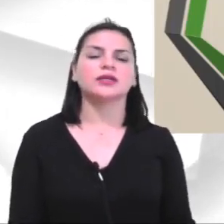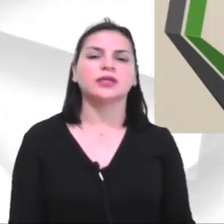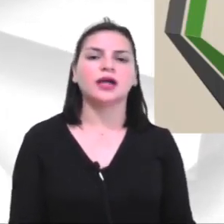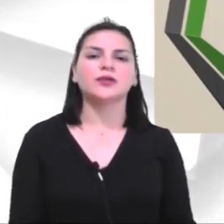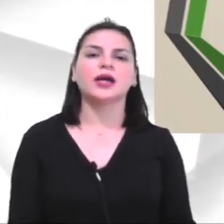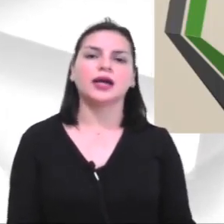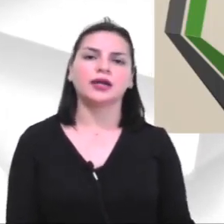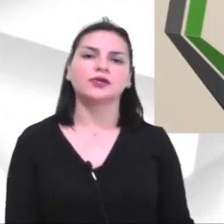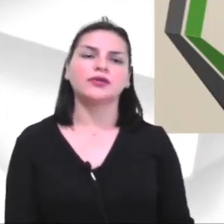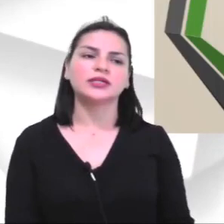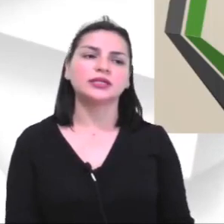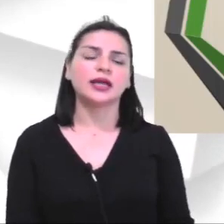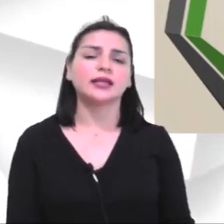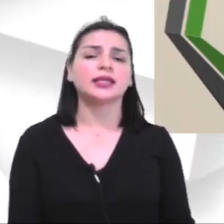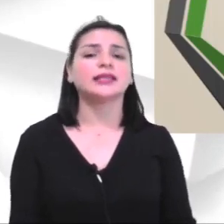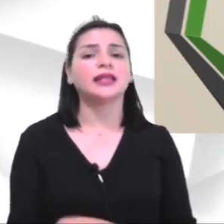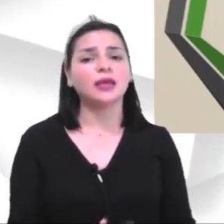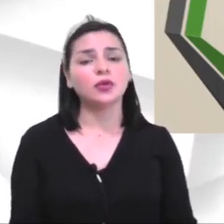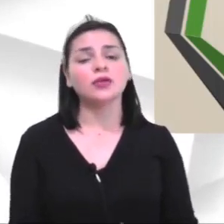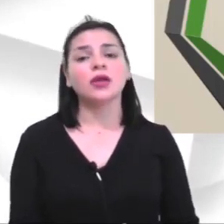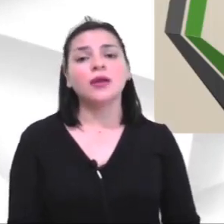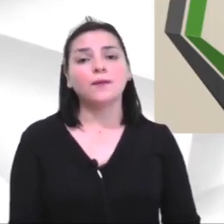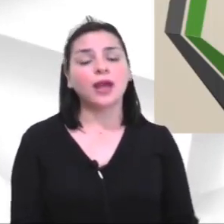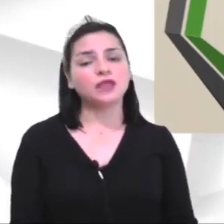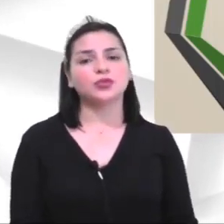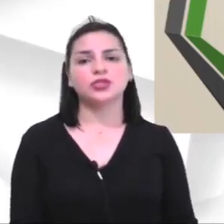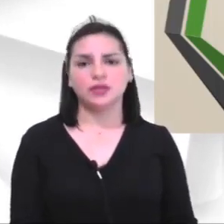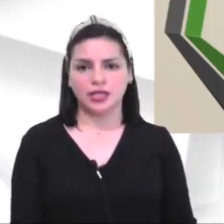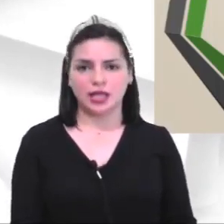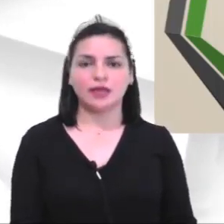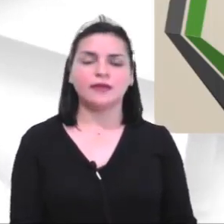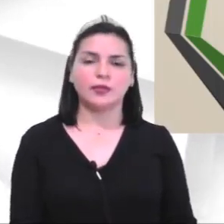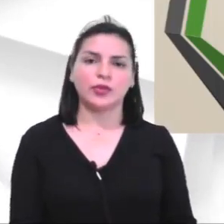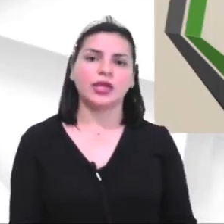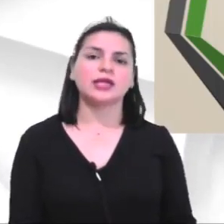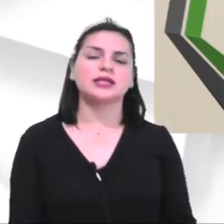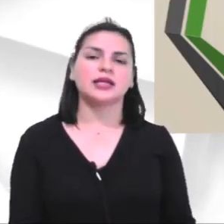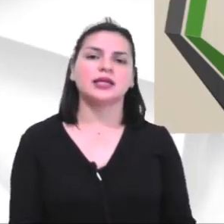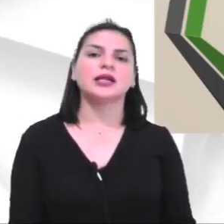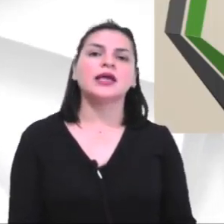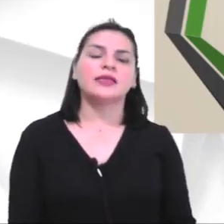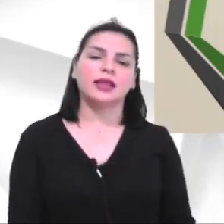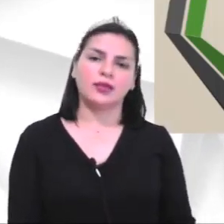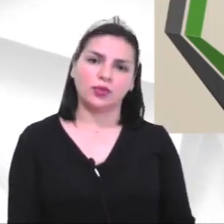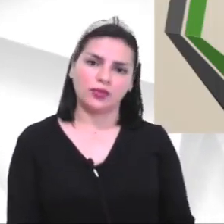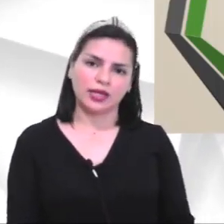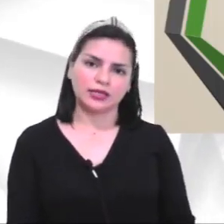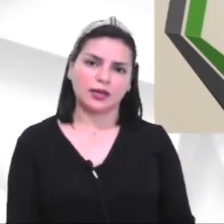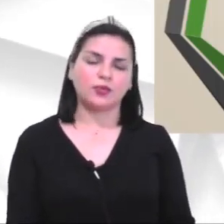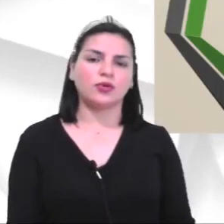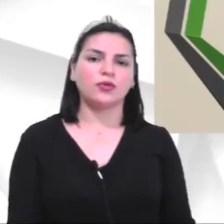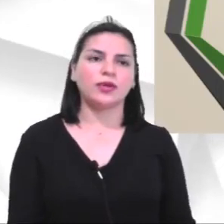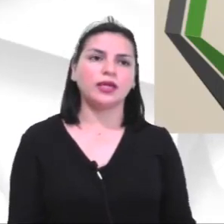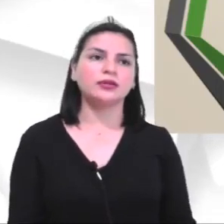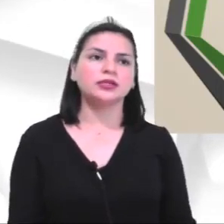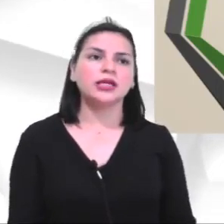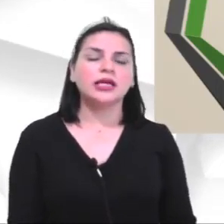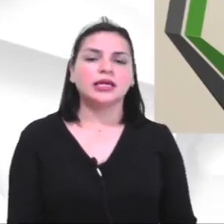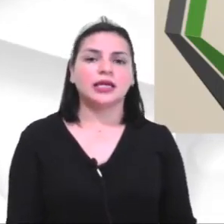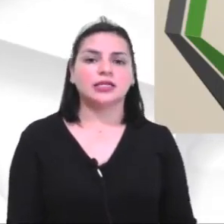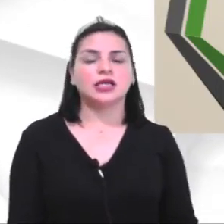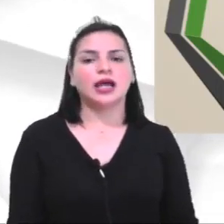logramos terminar una carrera universitaria, tendremos más posibilidades de poder salir de la pobreza, por lo